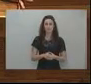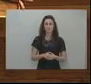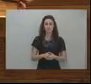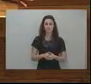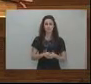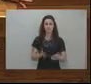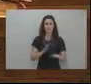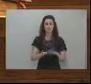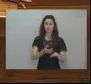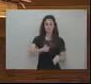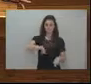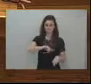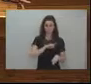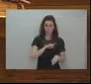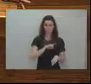Para nosotros,